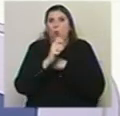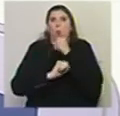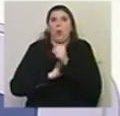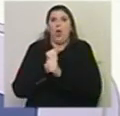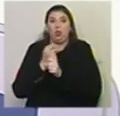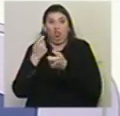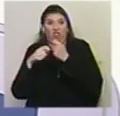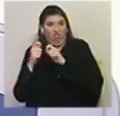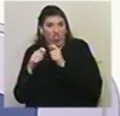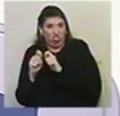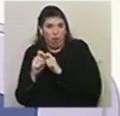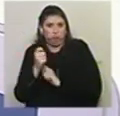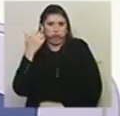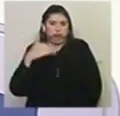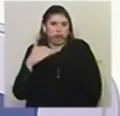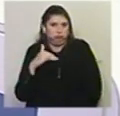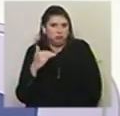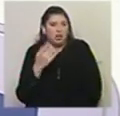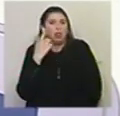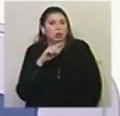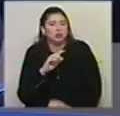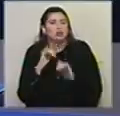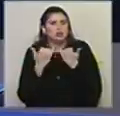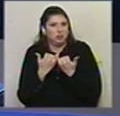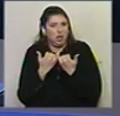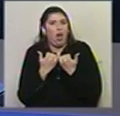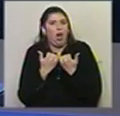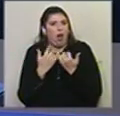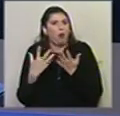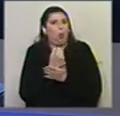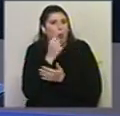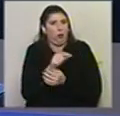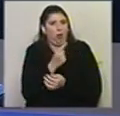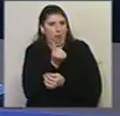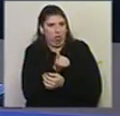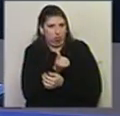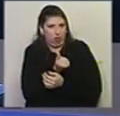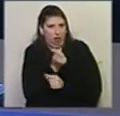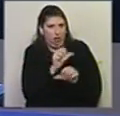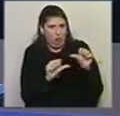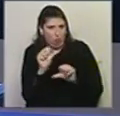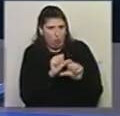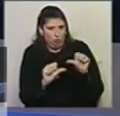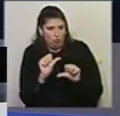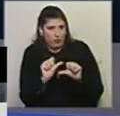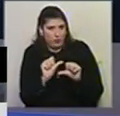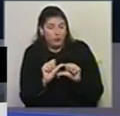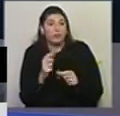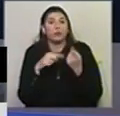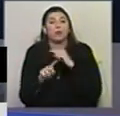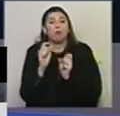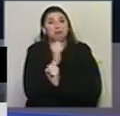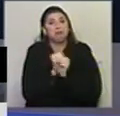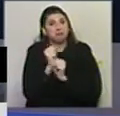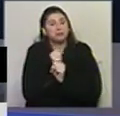precio que se venden hoy, queda amortizado el costo. O sea que hay una generación de recursos para la industria del medicamento, que